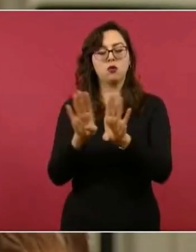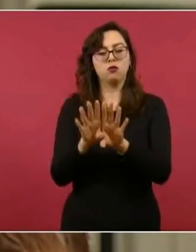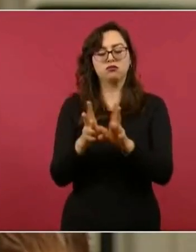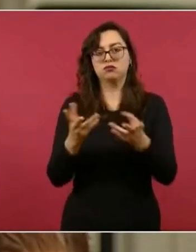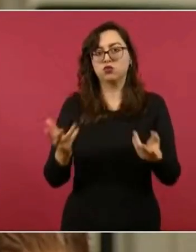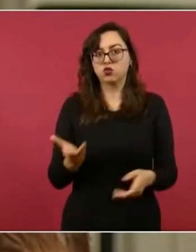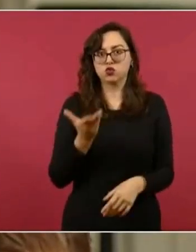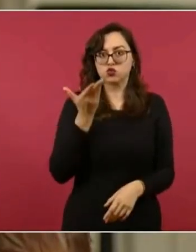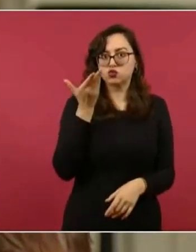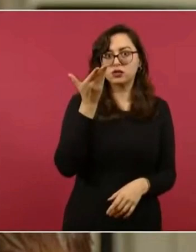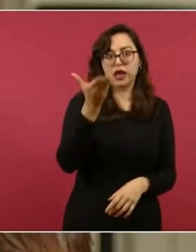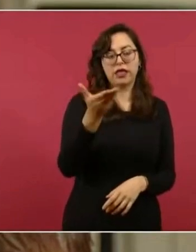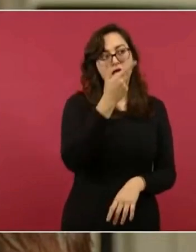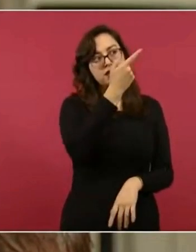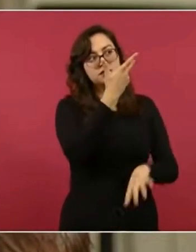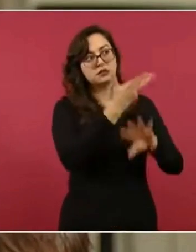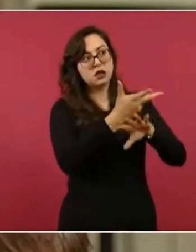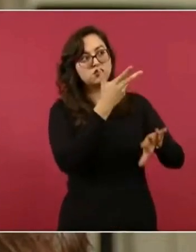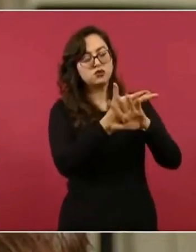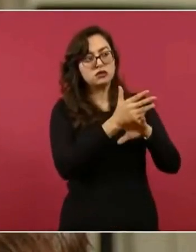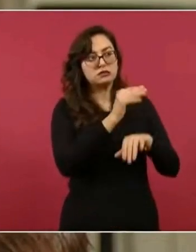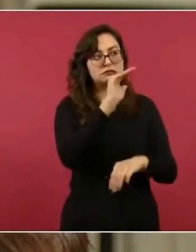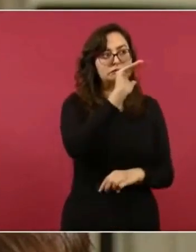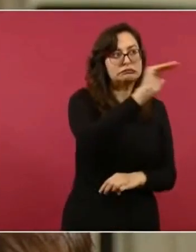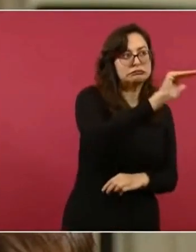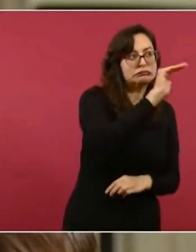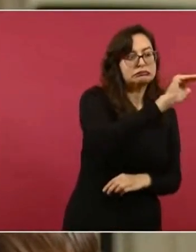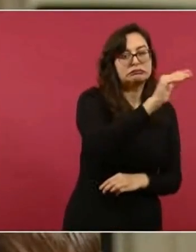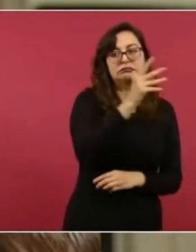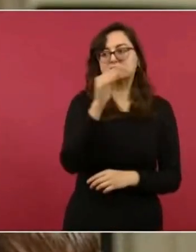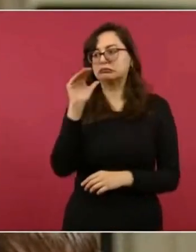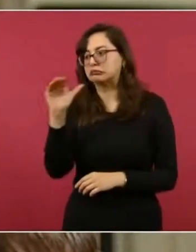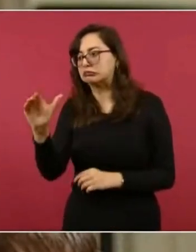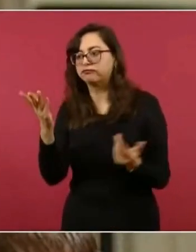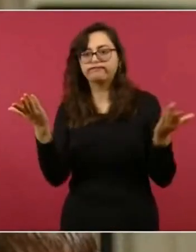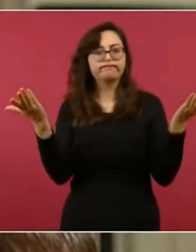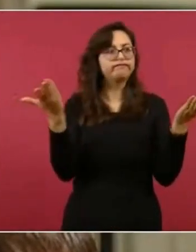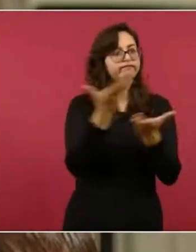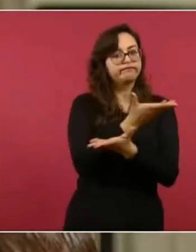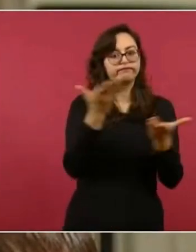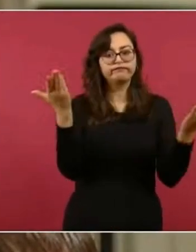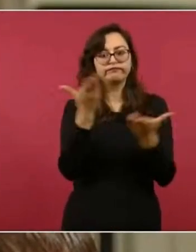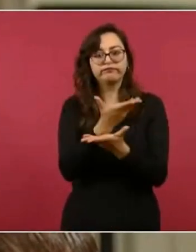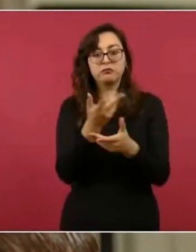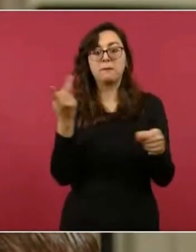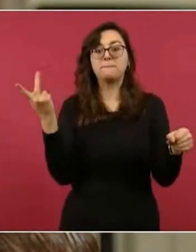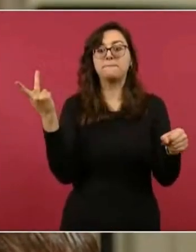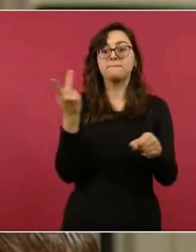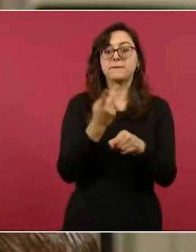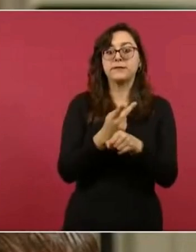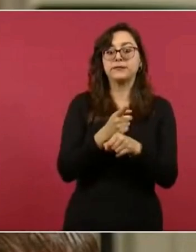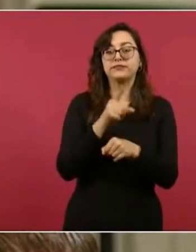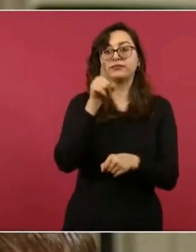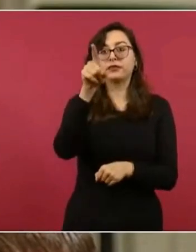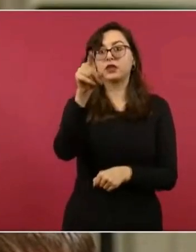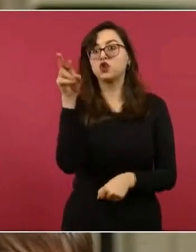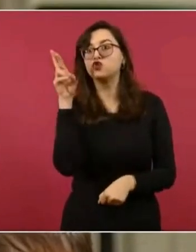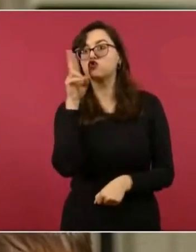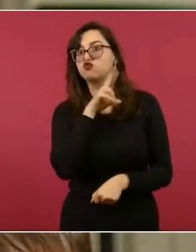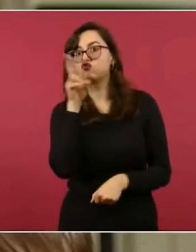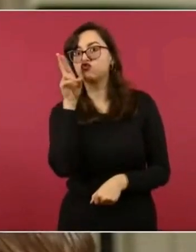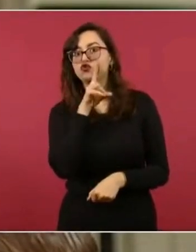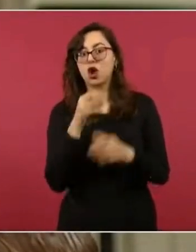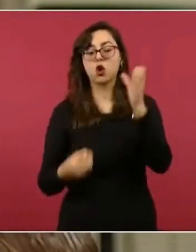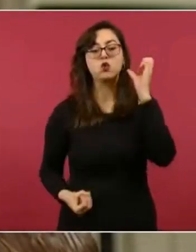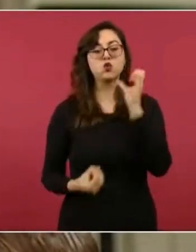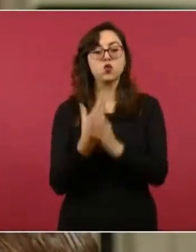como interlocutor, al mismo tiempo que, bueno, Rusia acaba de nombrar nuevo embajador en México y el que